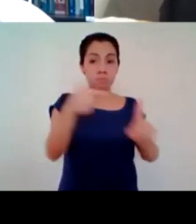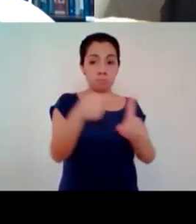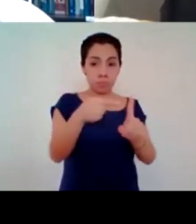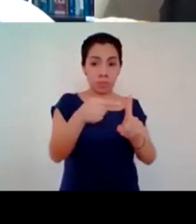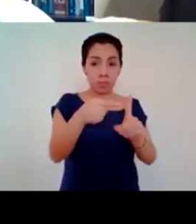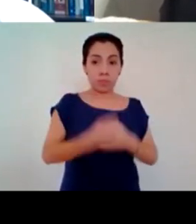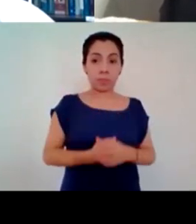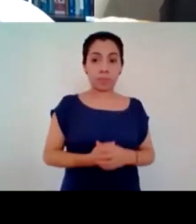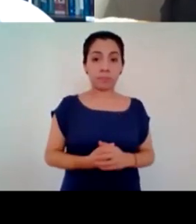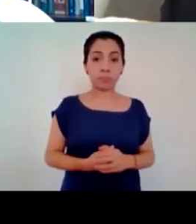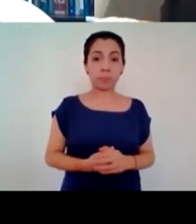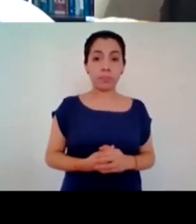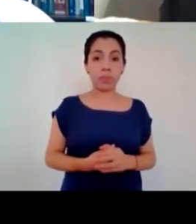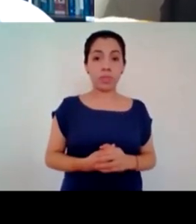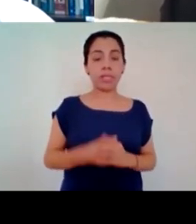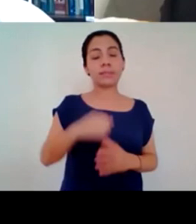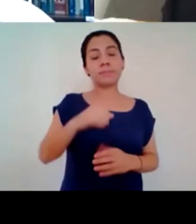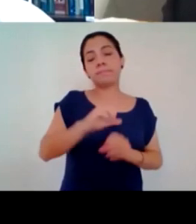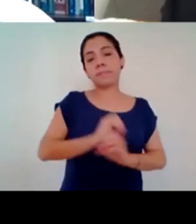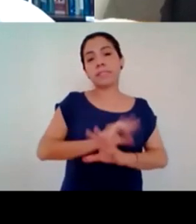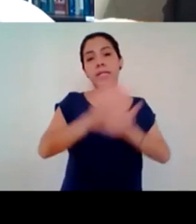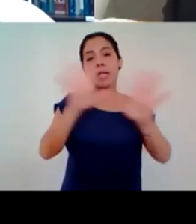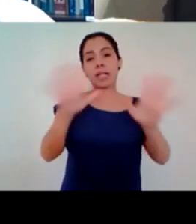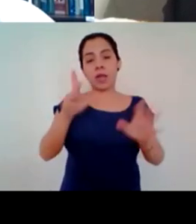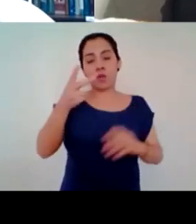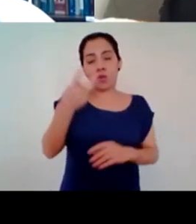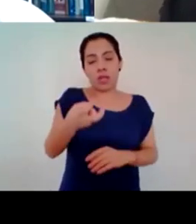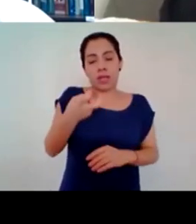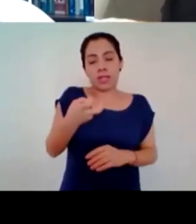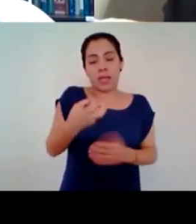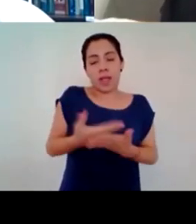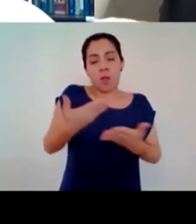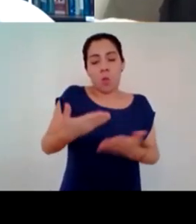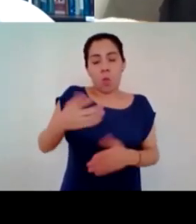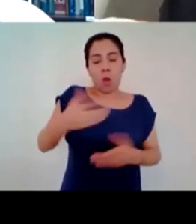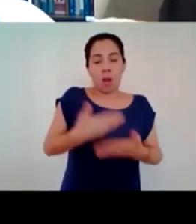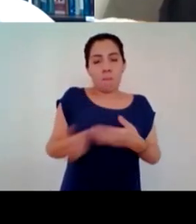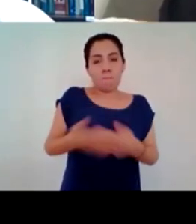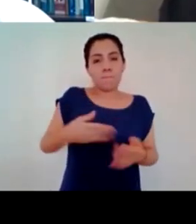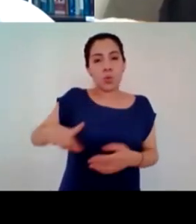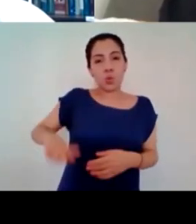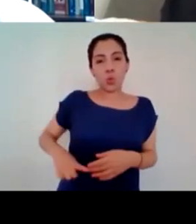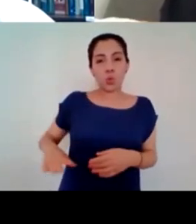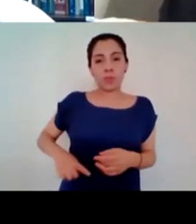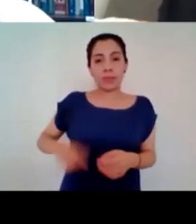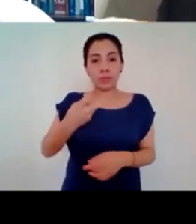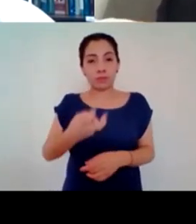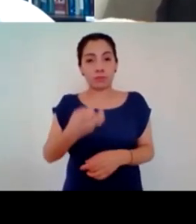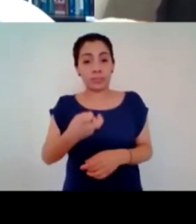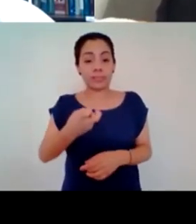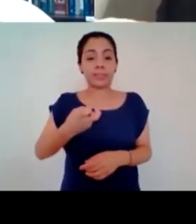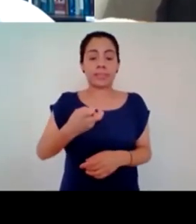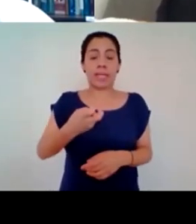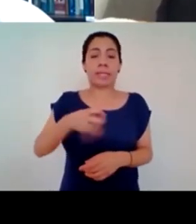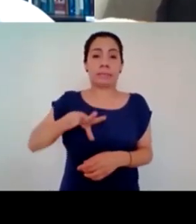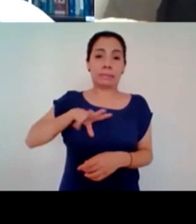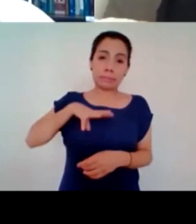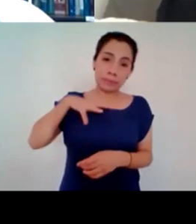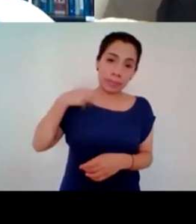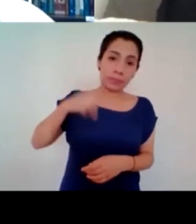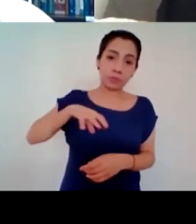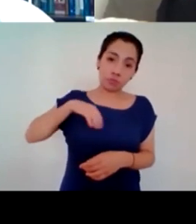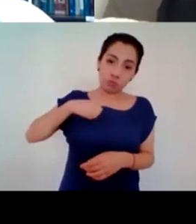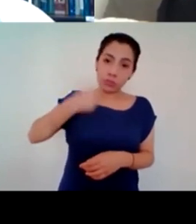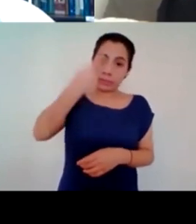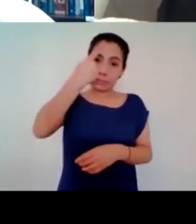pues evidentemente en este gobierno se está haciendo un esfuerzo importante por sanear la relación que tenemos con las